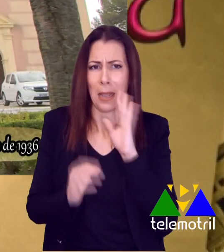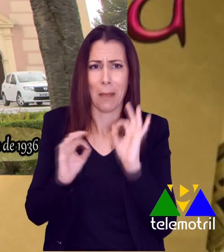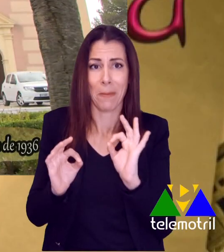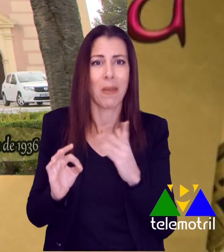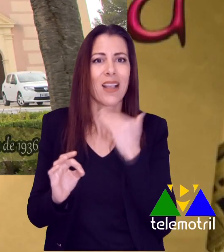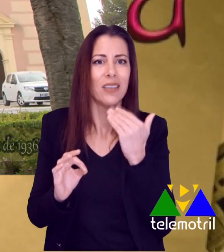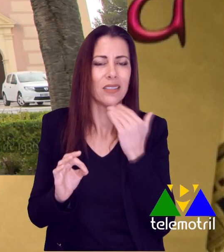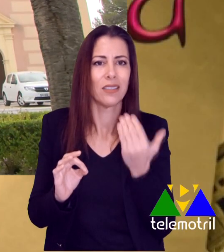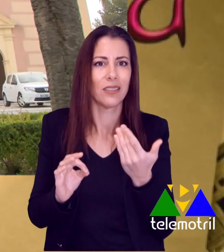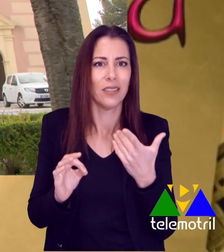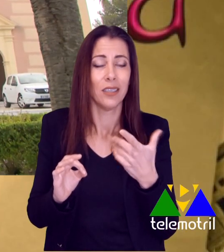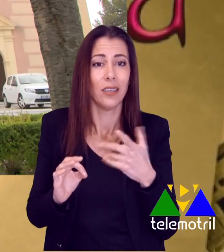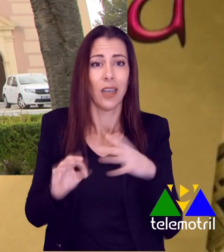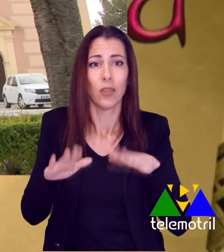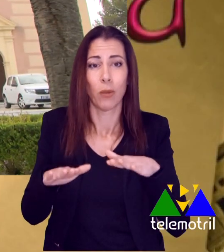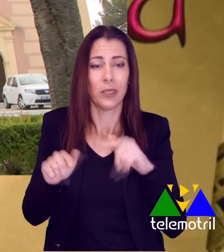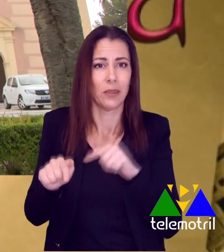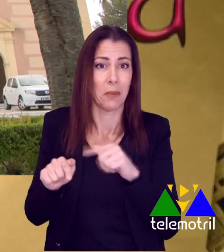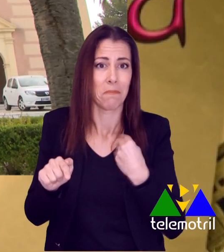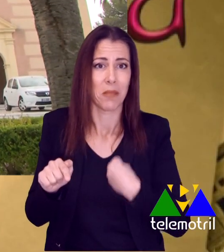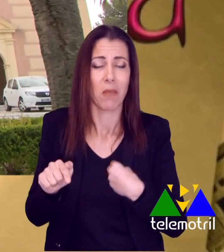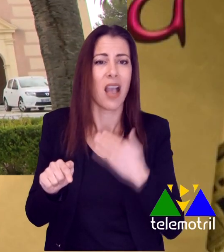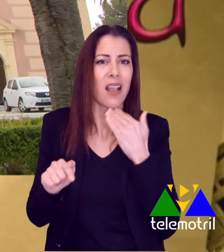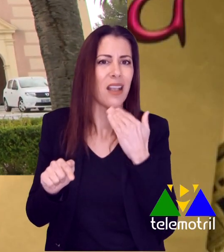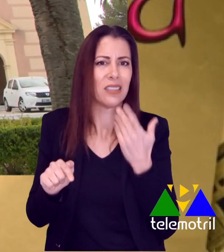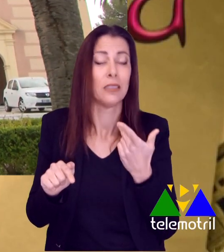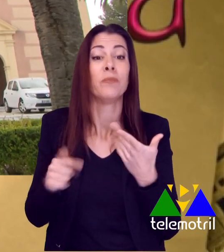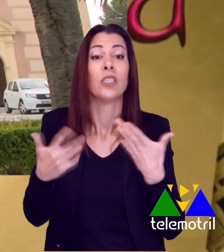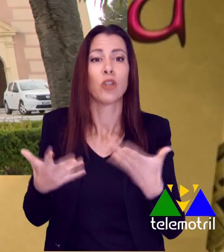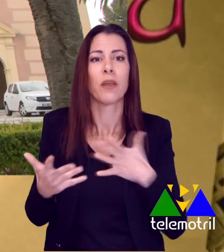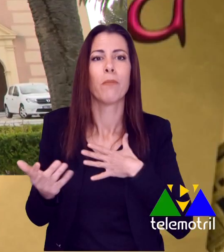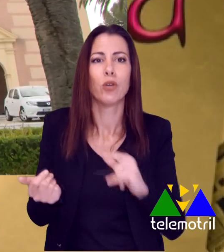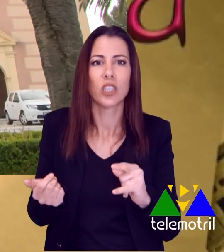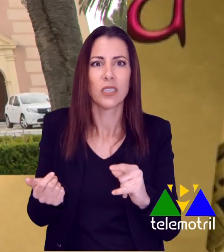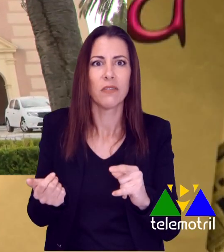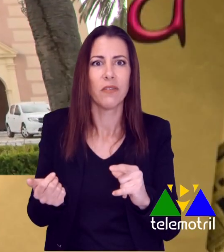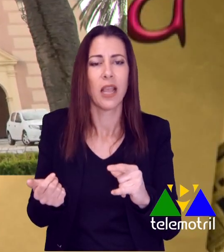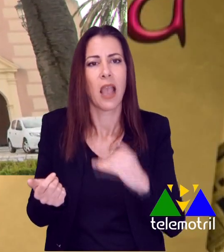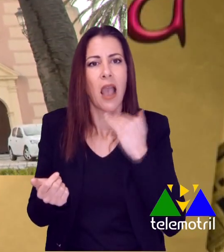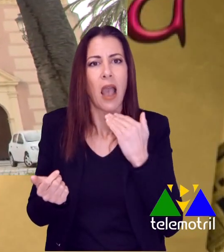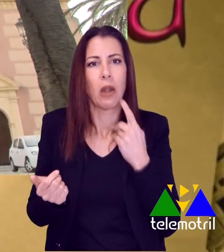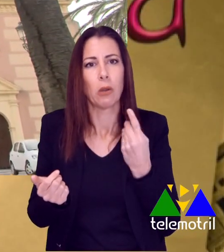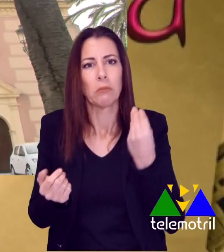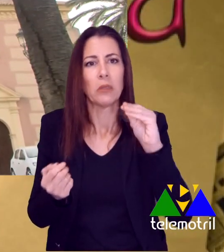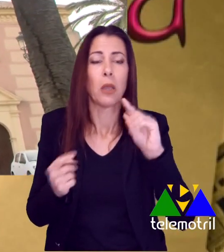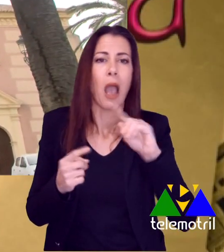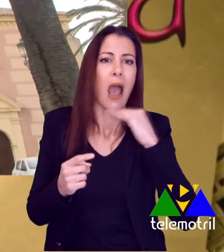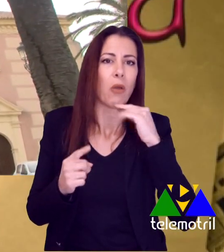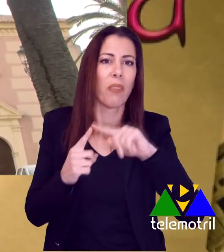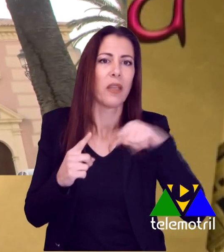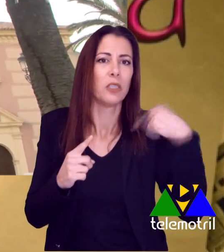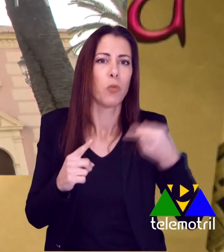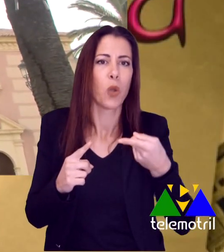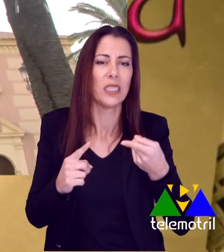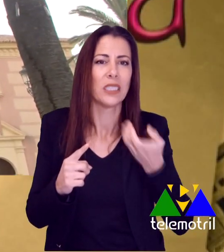decir, prácticamente lo que tenemos hoy debe ser prácticamente lo mismo. Es posible que hubiera algún añadido posterior,